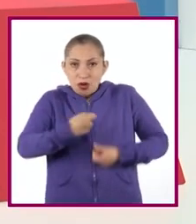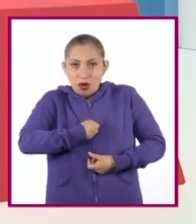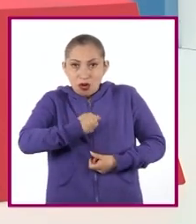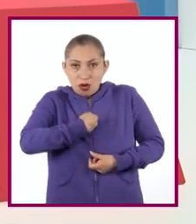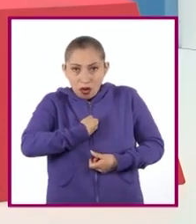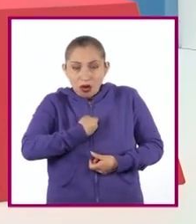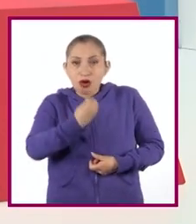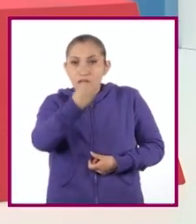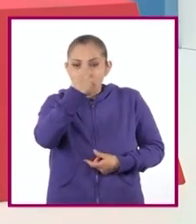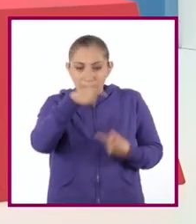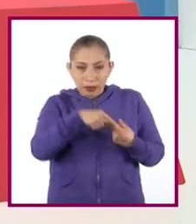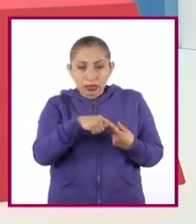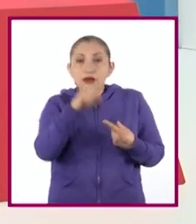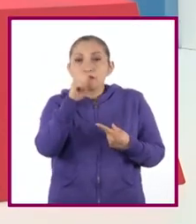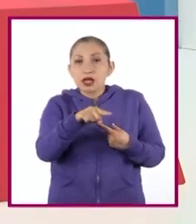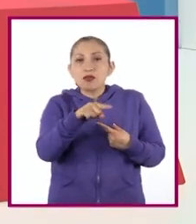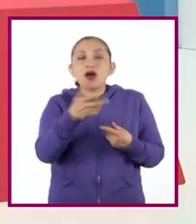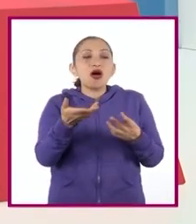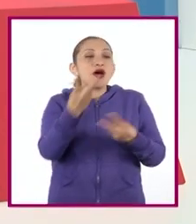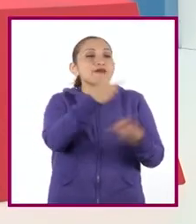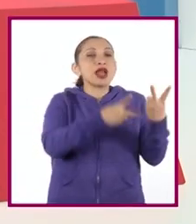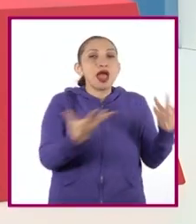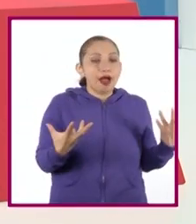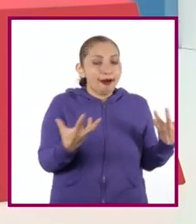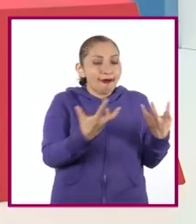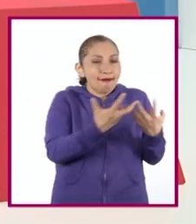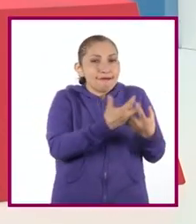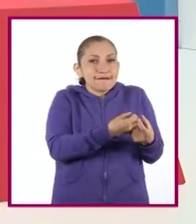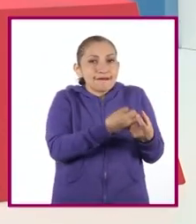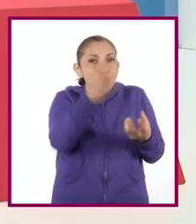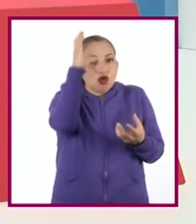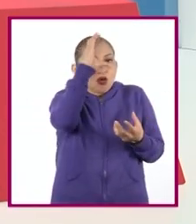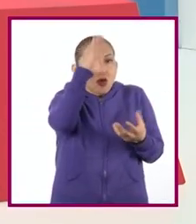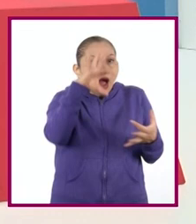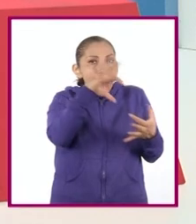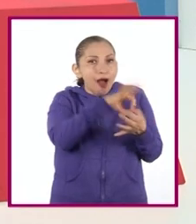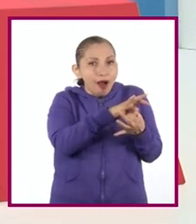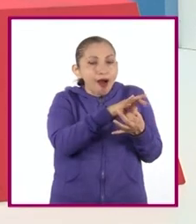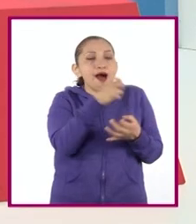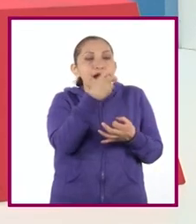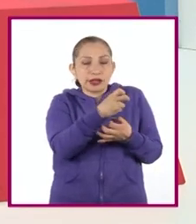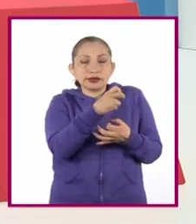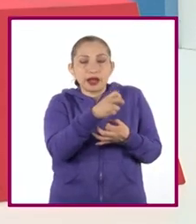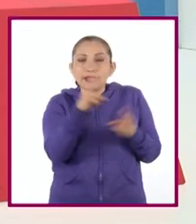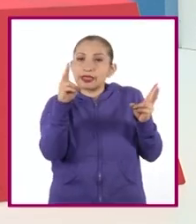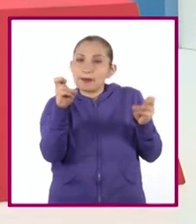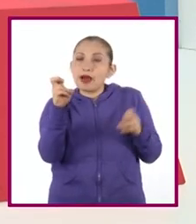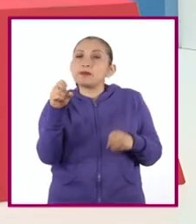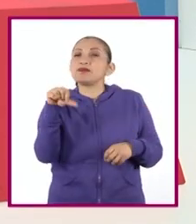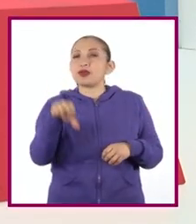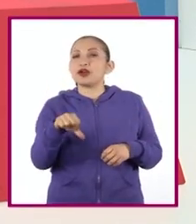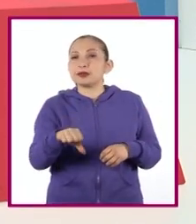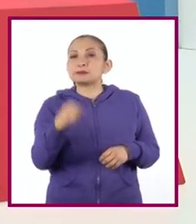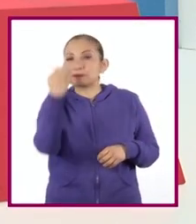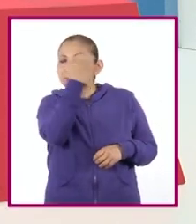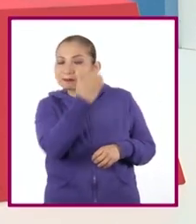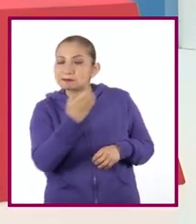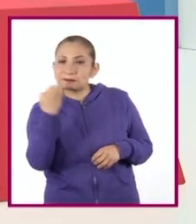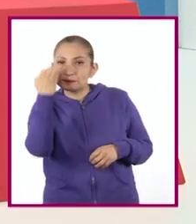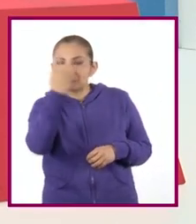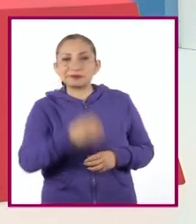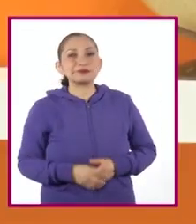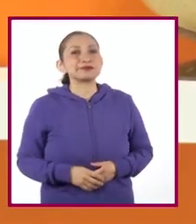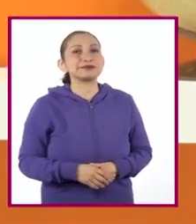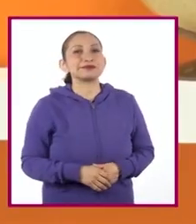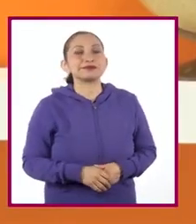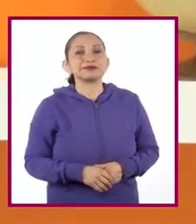la comida, son resultado de la fusión de culturas. Y este será el tema que analizaremos el día de